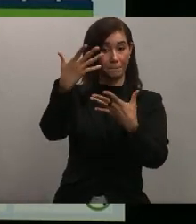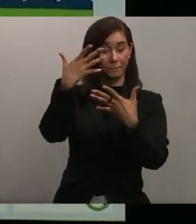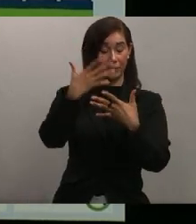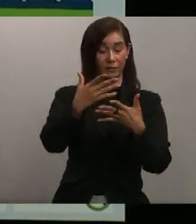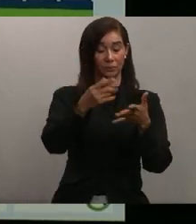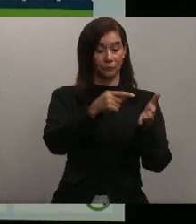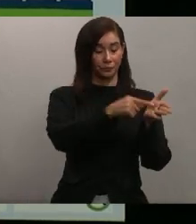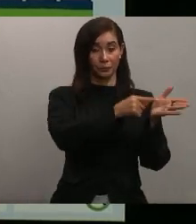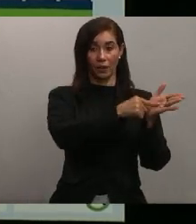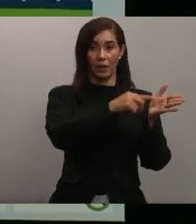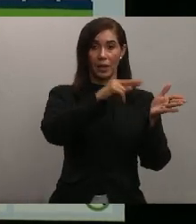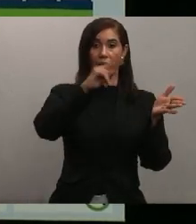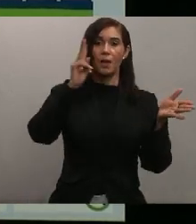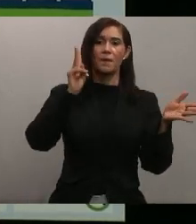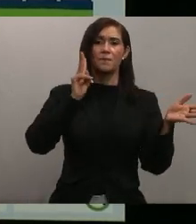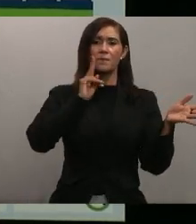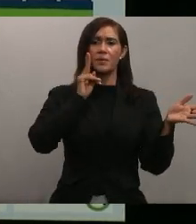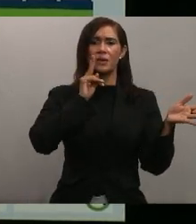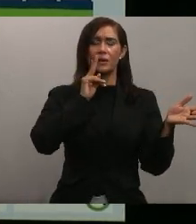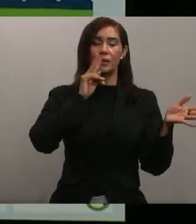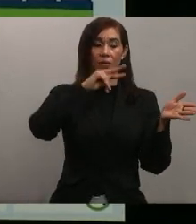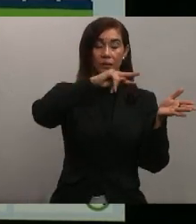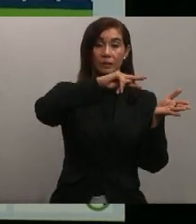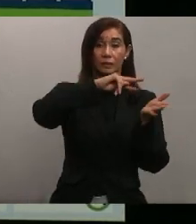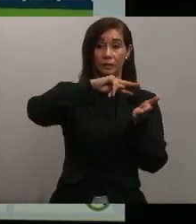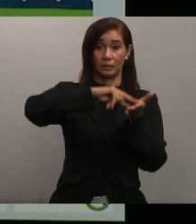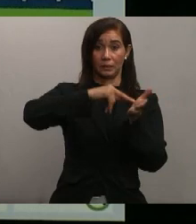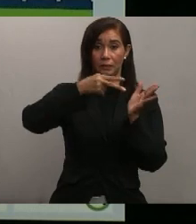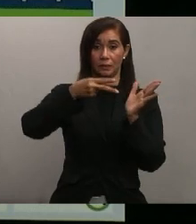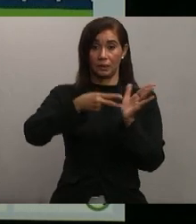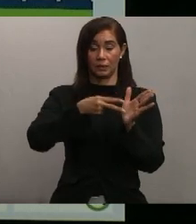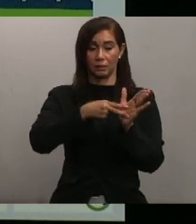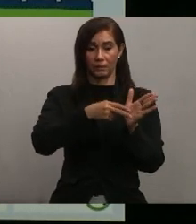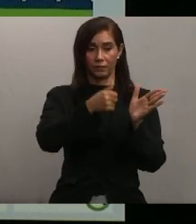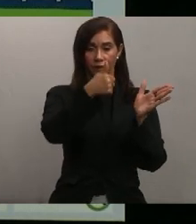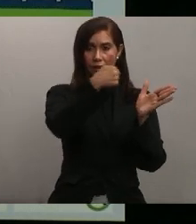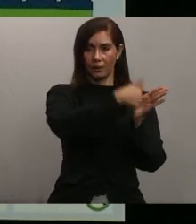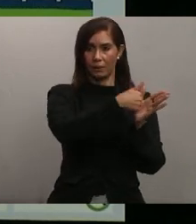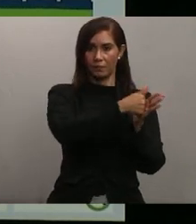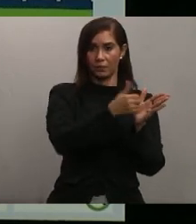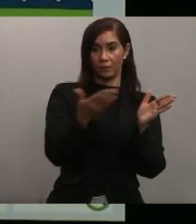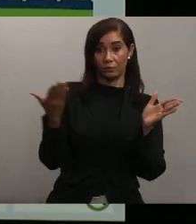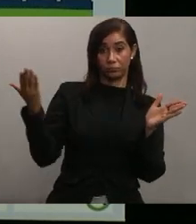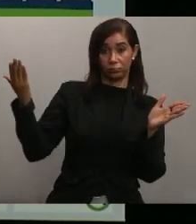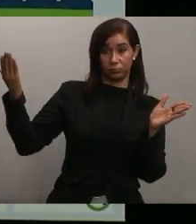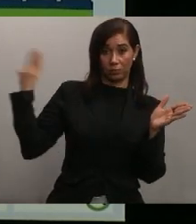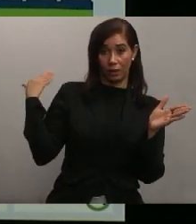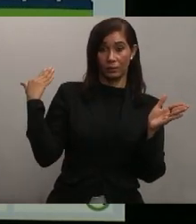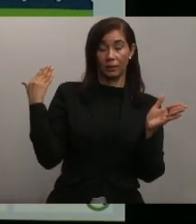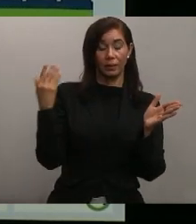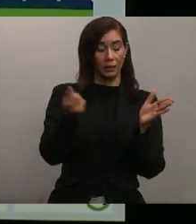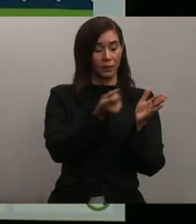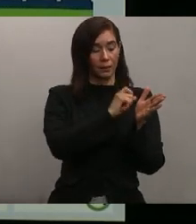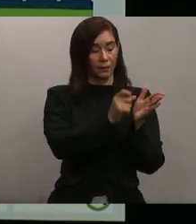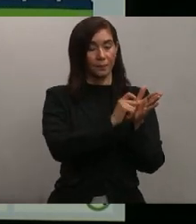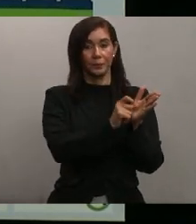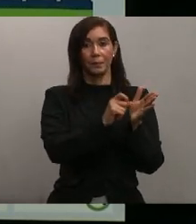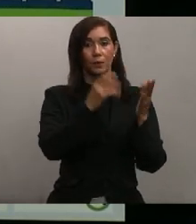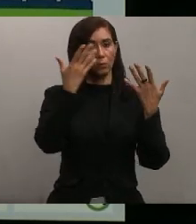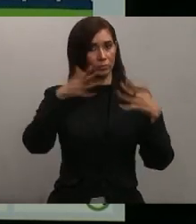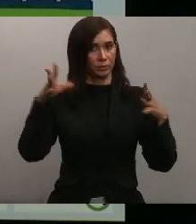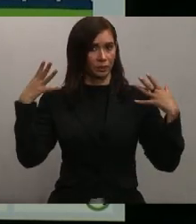el verde va a ir expresando, digamos, la misma gráfica anterior, pero los